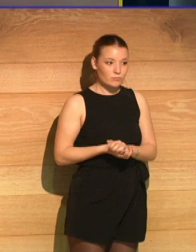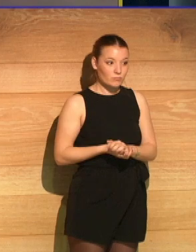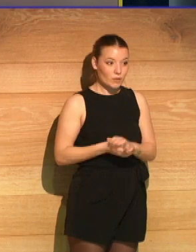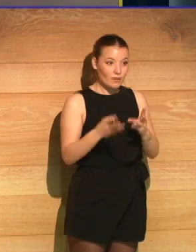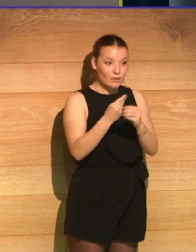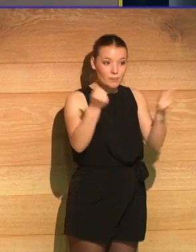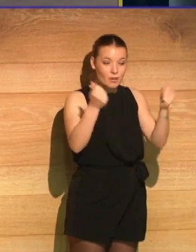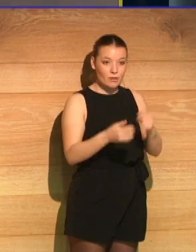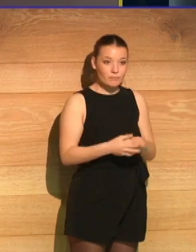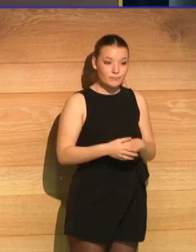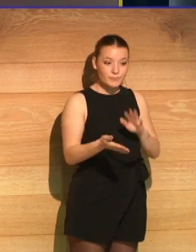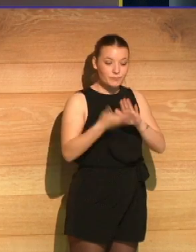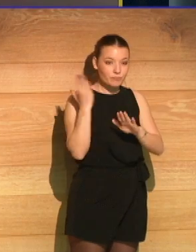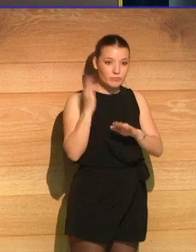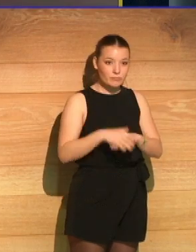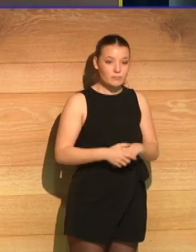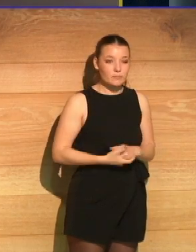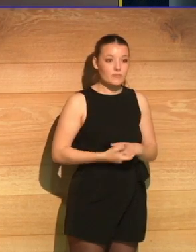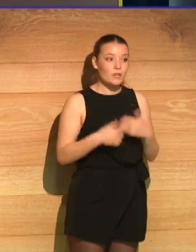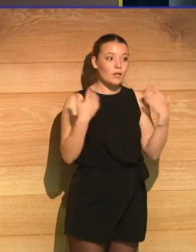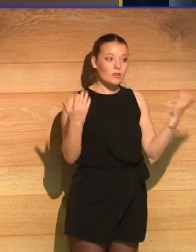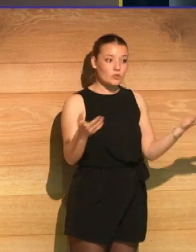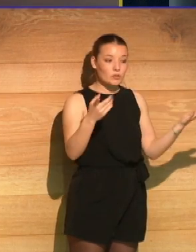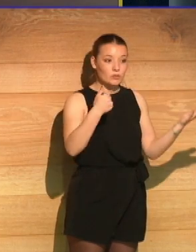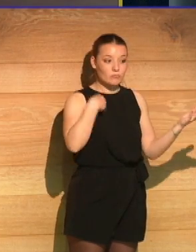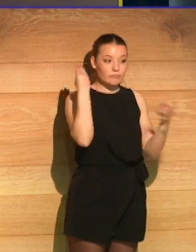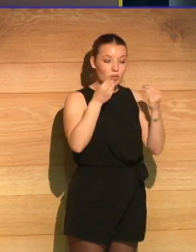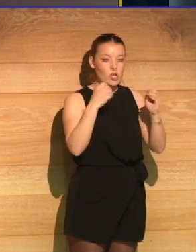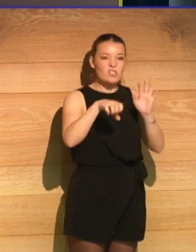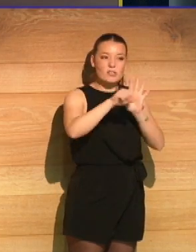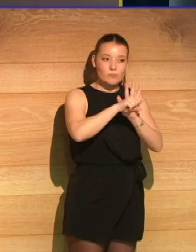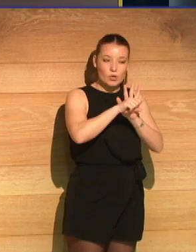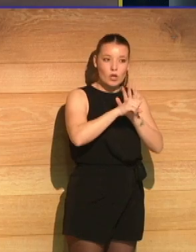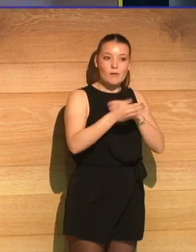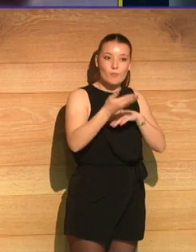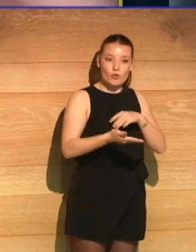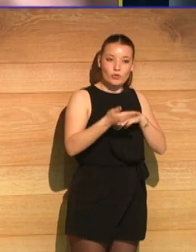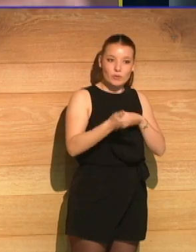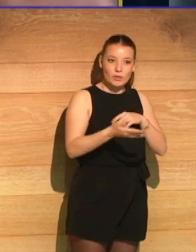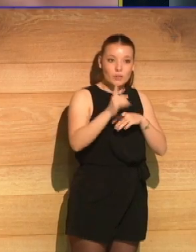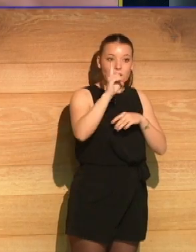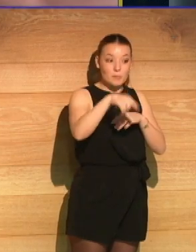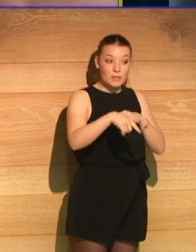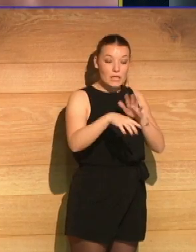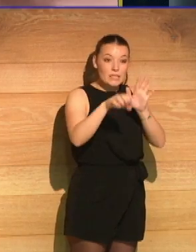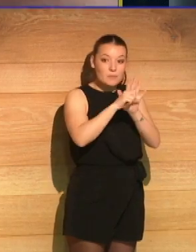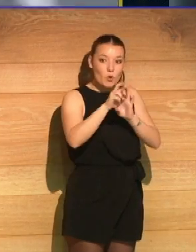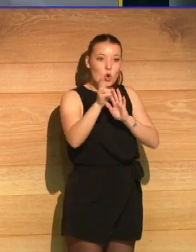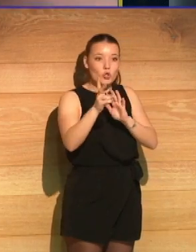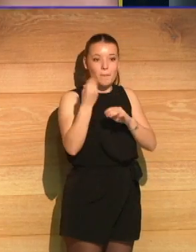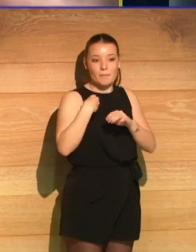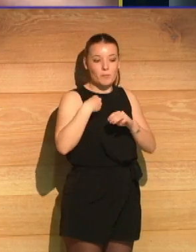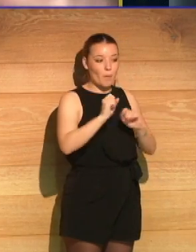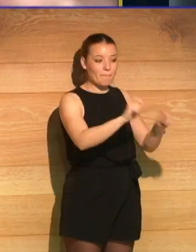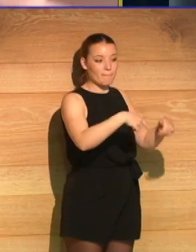desaparece, ¿no? Por la tierra. Entonces ese símbolo es muy importante, y también el símbolo para mí de la basura,